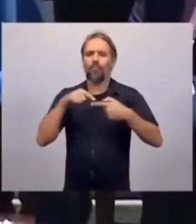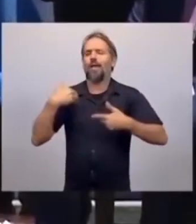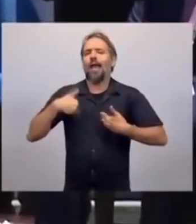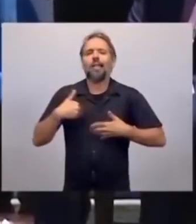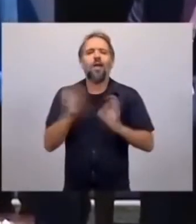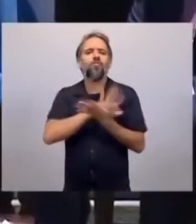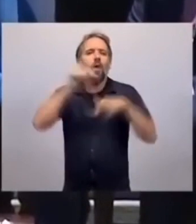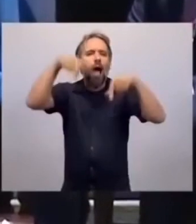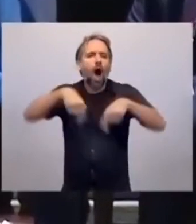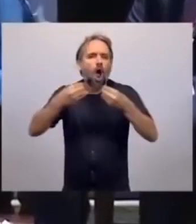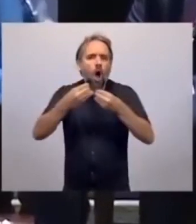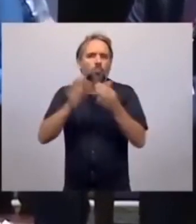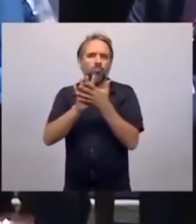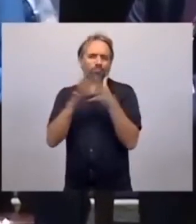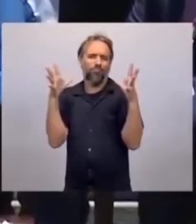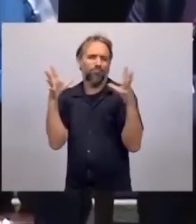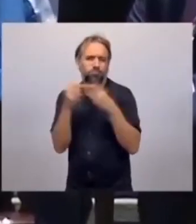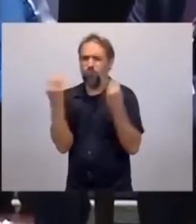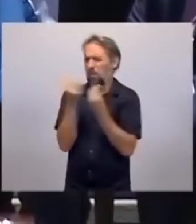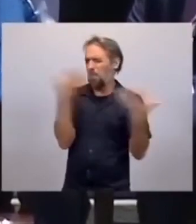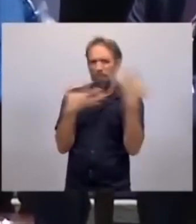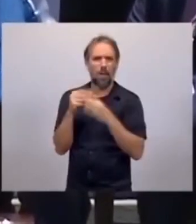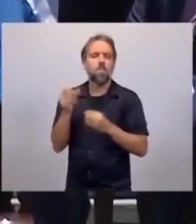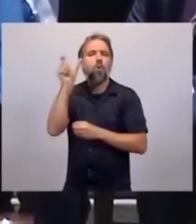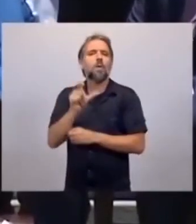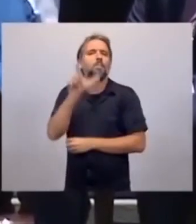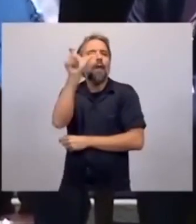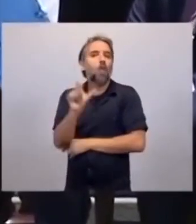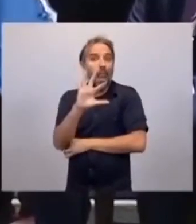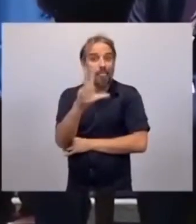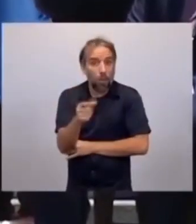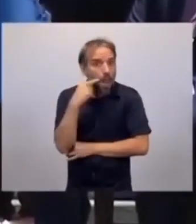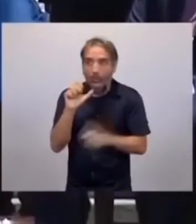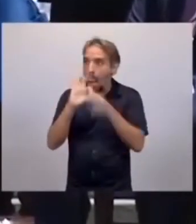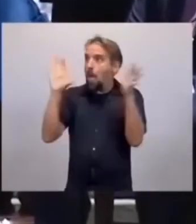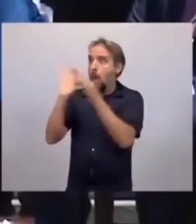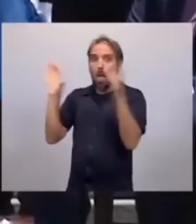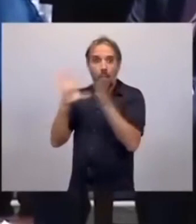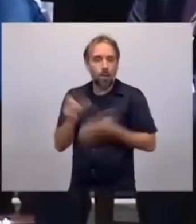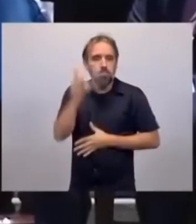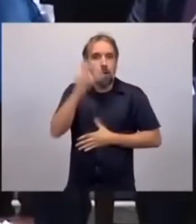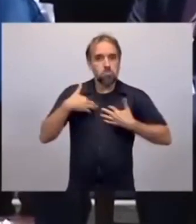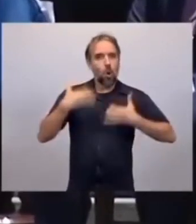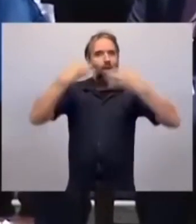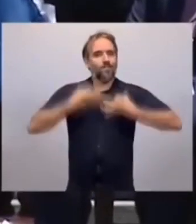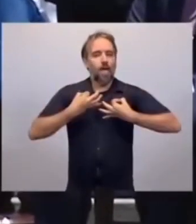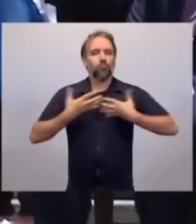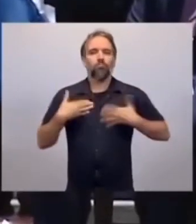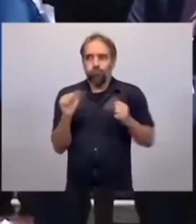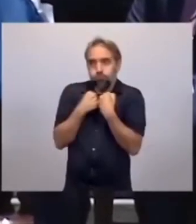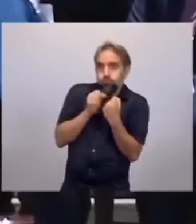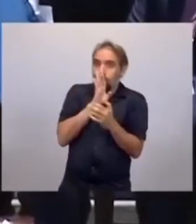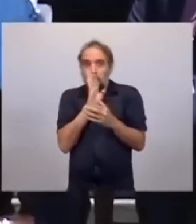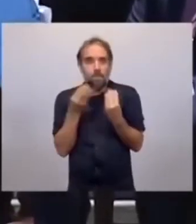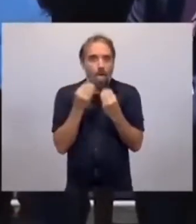Argentina se ha convertido en un baño de sangre. Los delincuentes caminan libres mientras los argentinos de bien se encierran tras